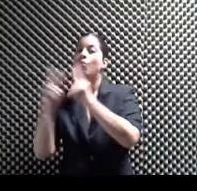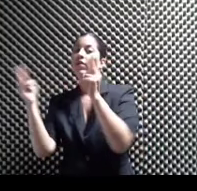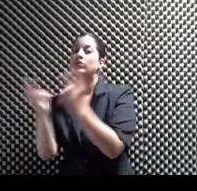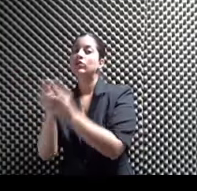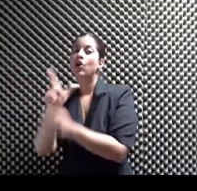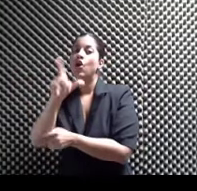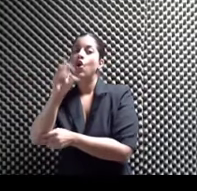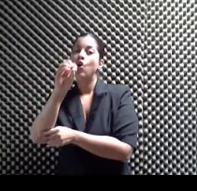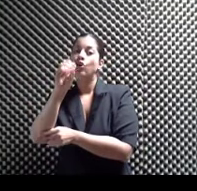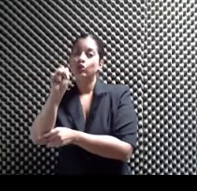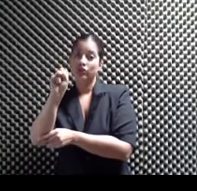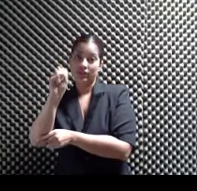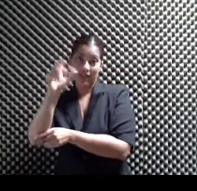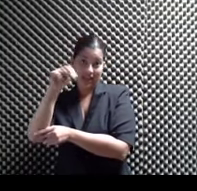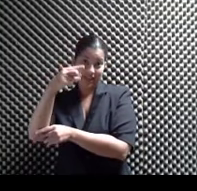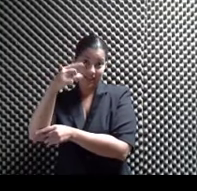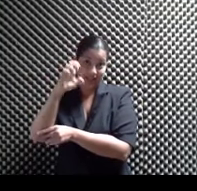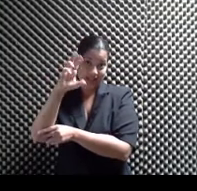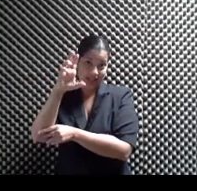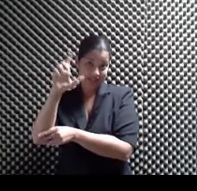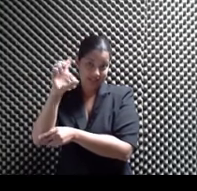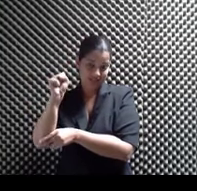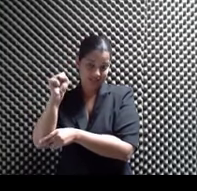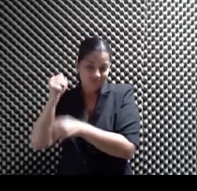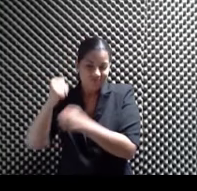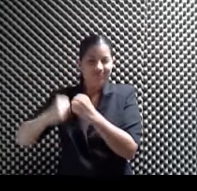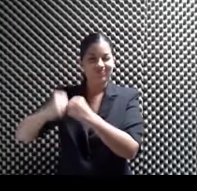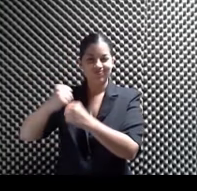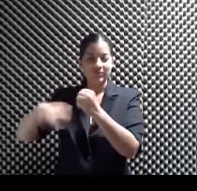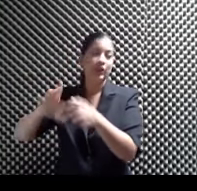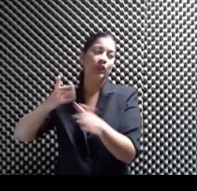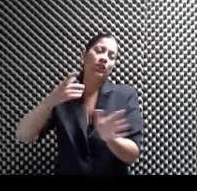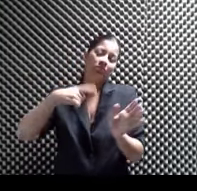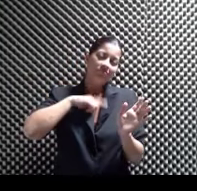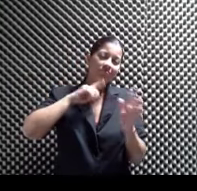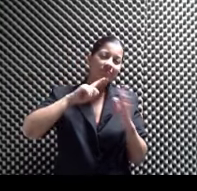Estaba Construyendo Para Ese Tiempo Así Es Que Estamos Empezando La Experimentación